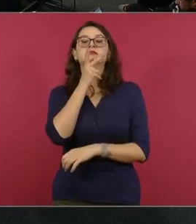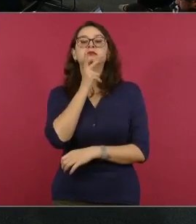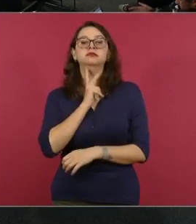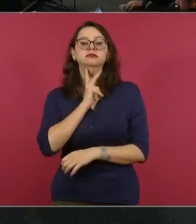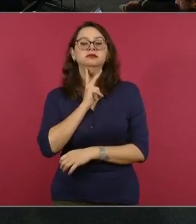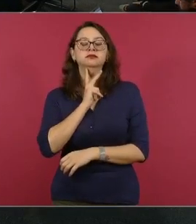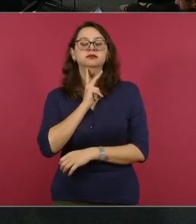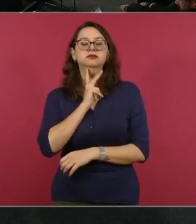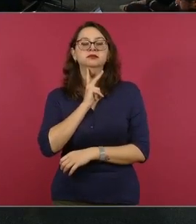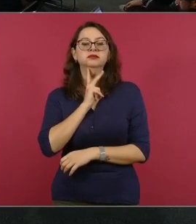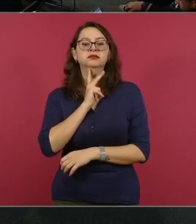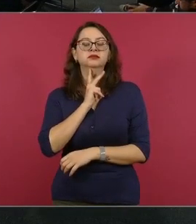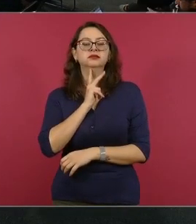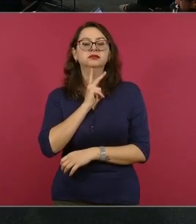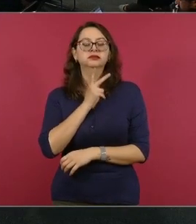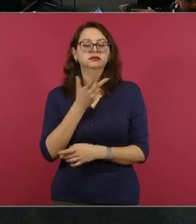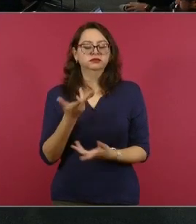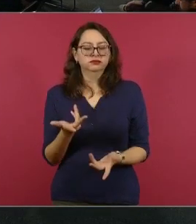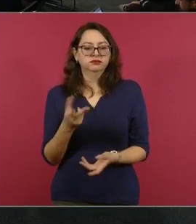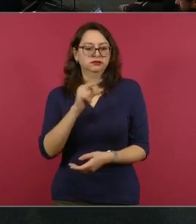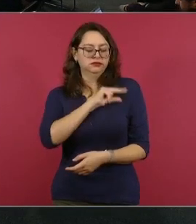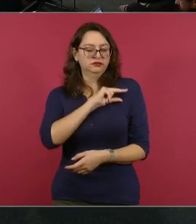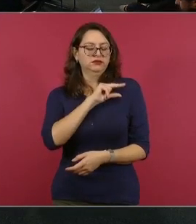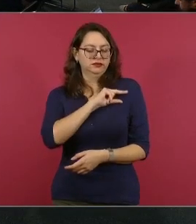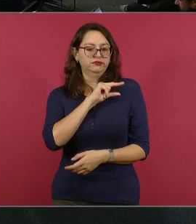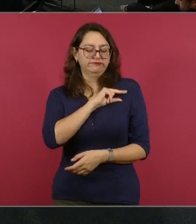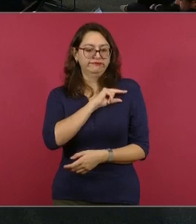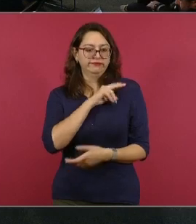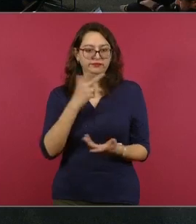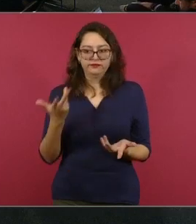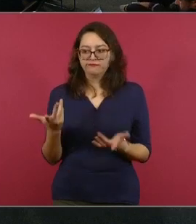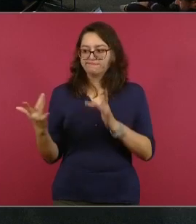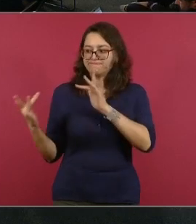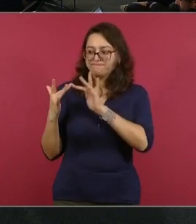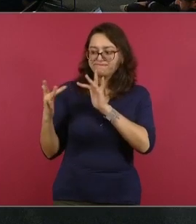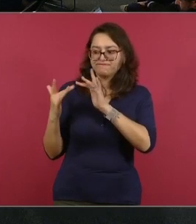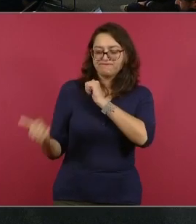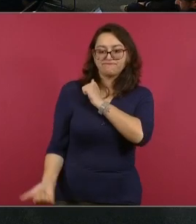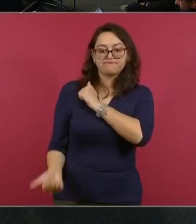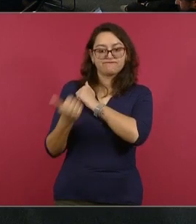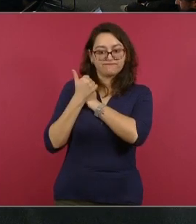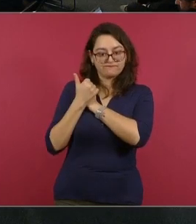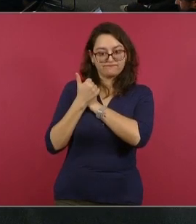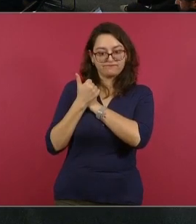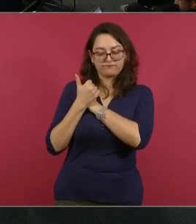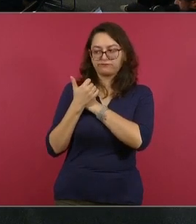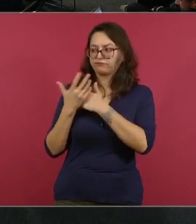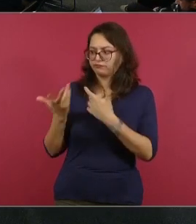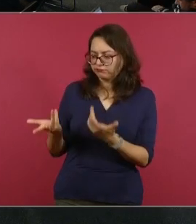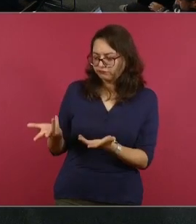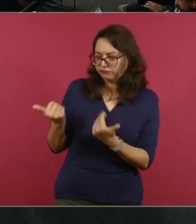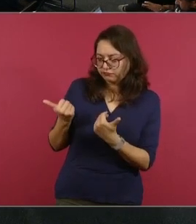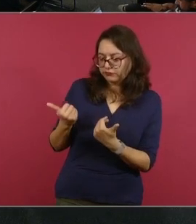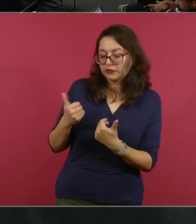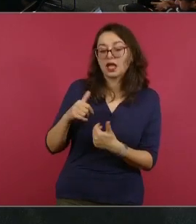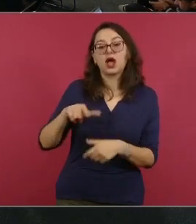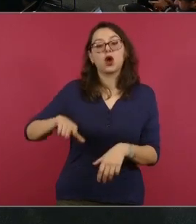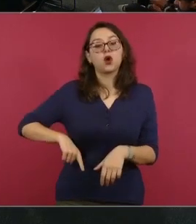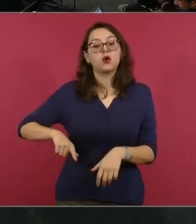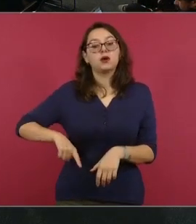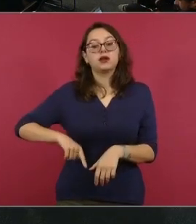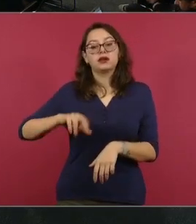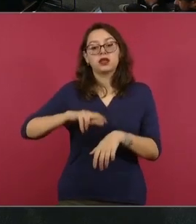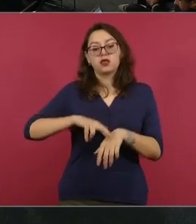que se acaban de reunir con nosotros, estuvo el gobernador Américo, y